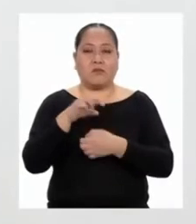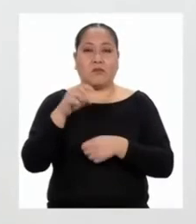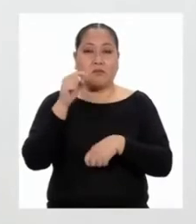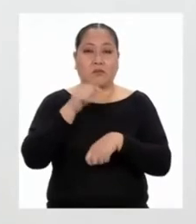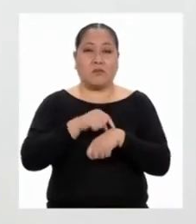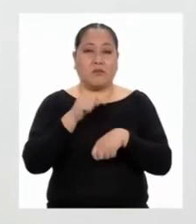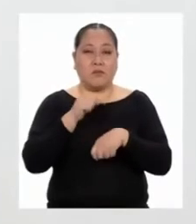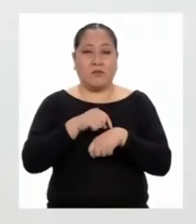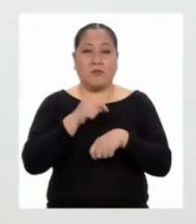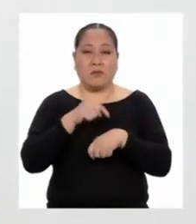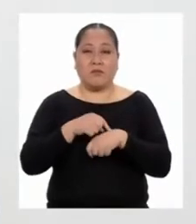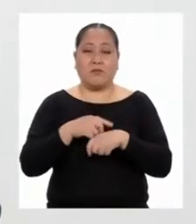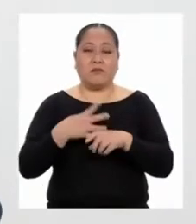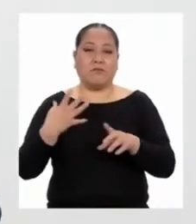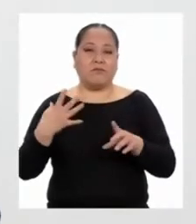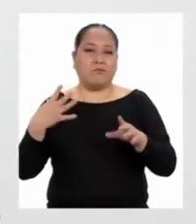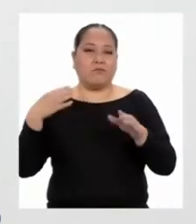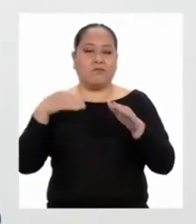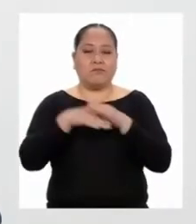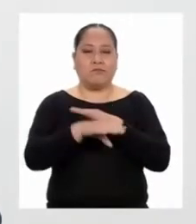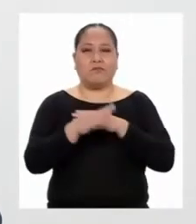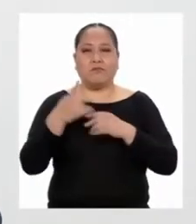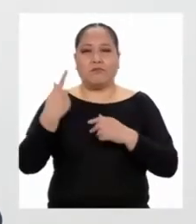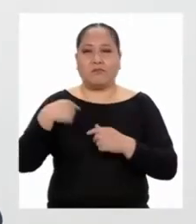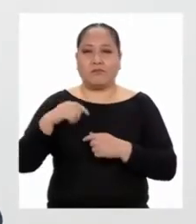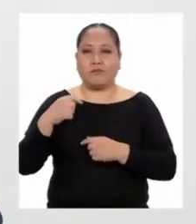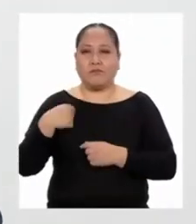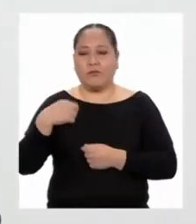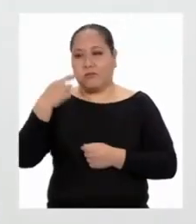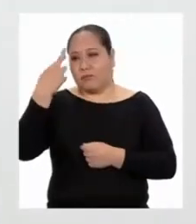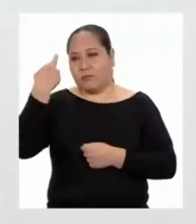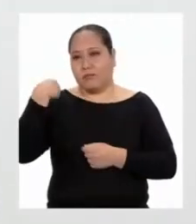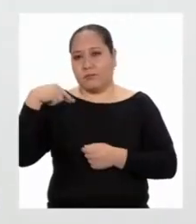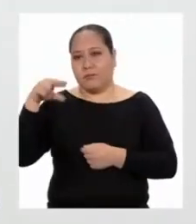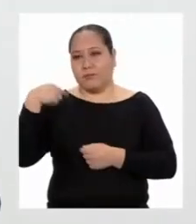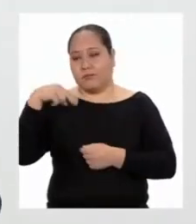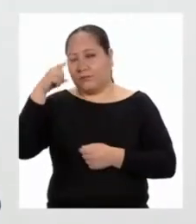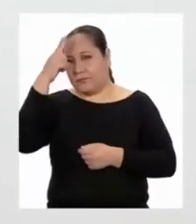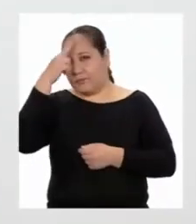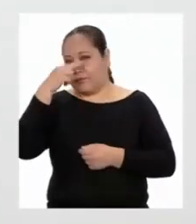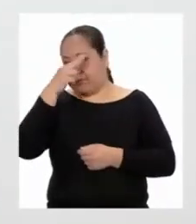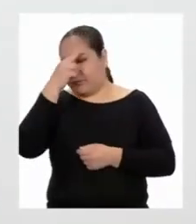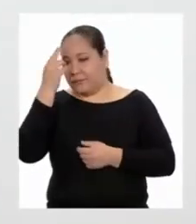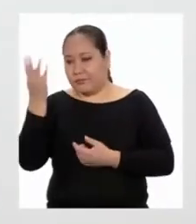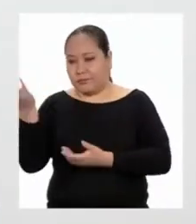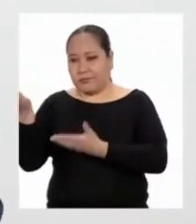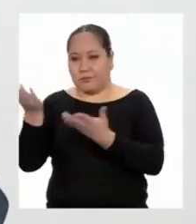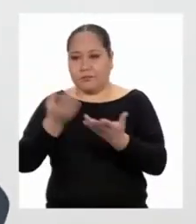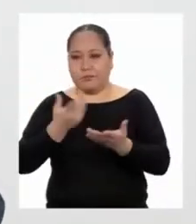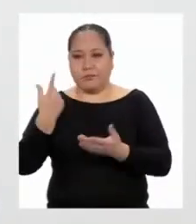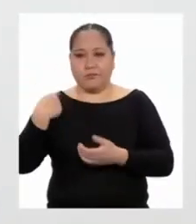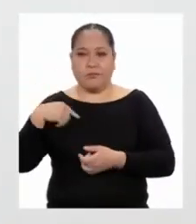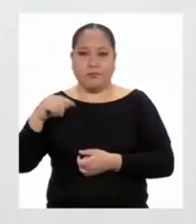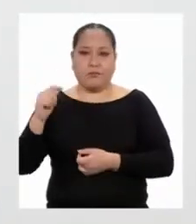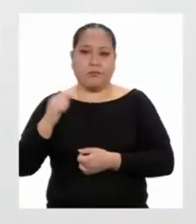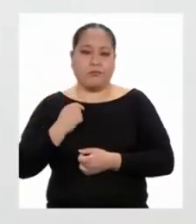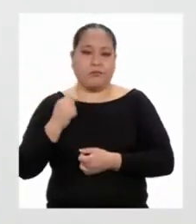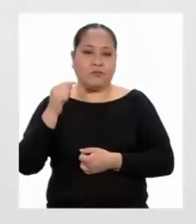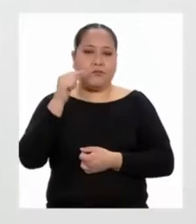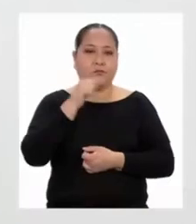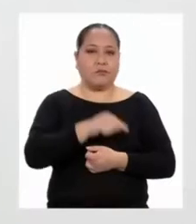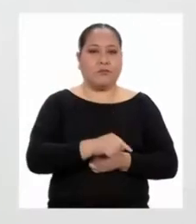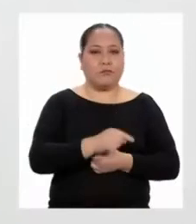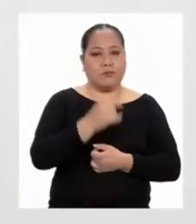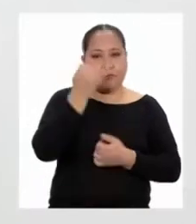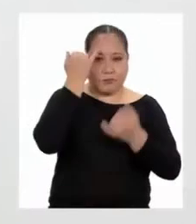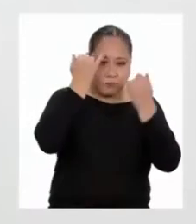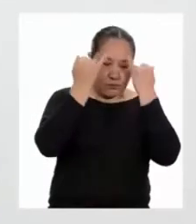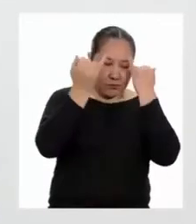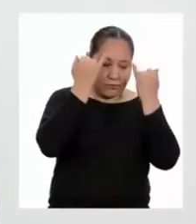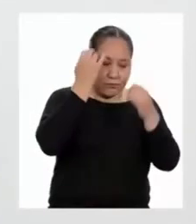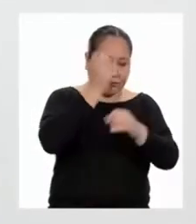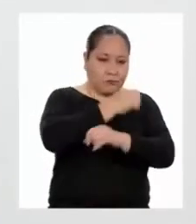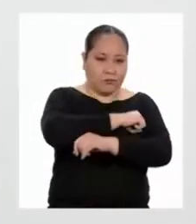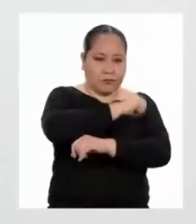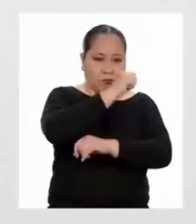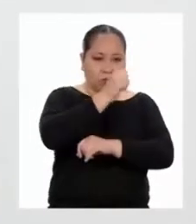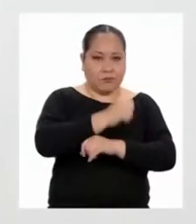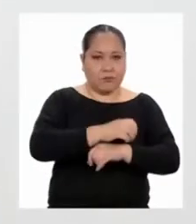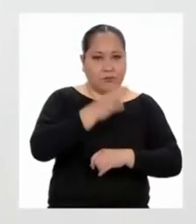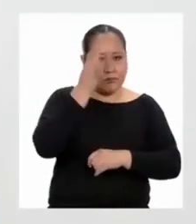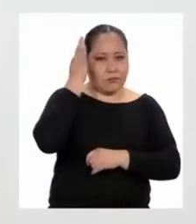de la conquista, entre la religión católica traída por los españoles y la cosmovisión andina de los